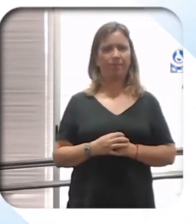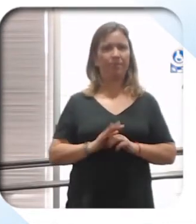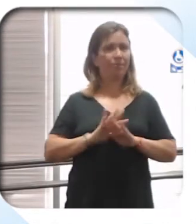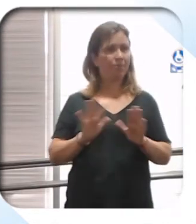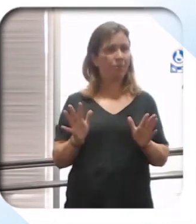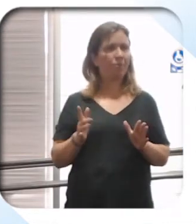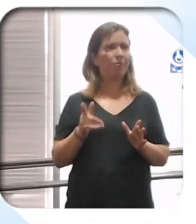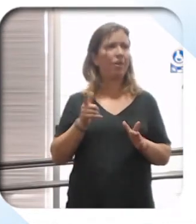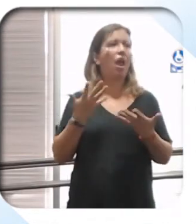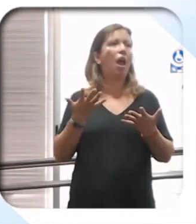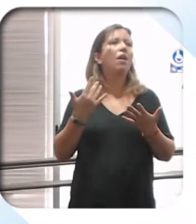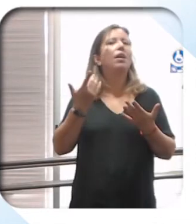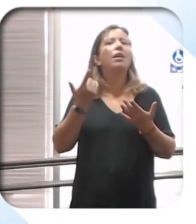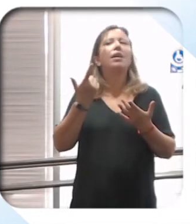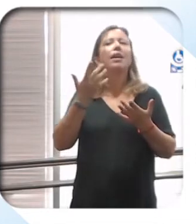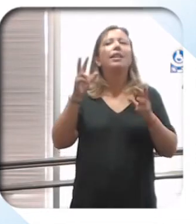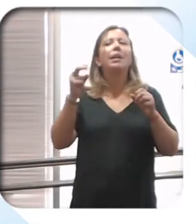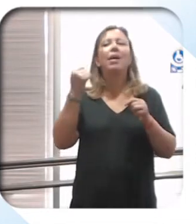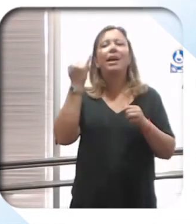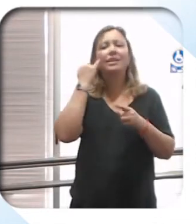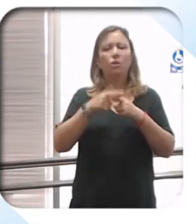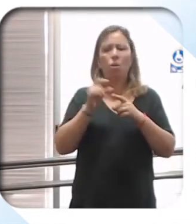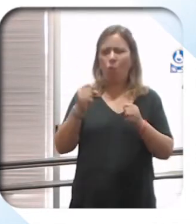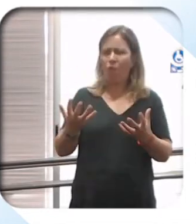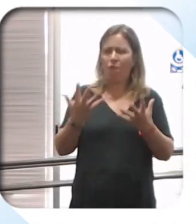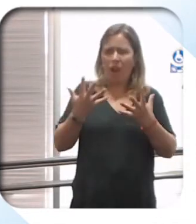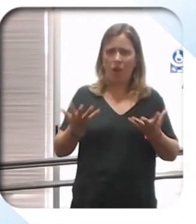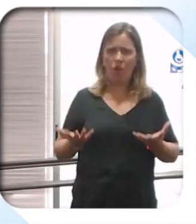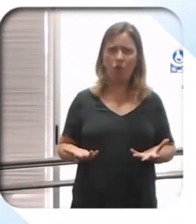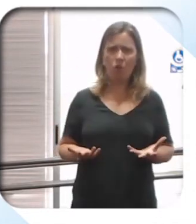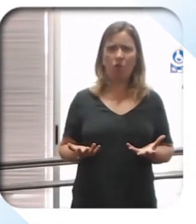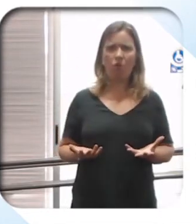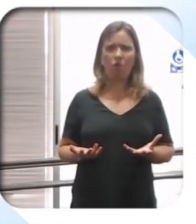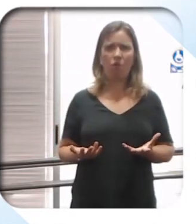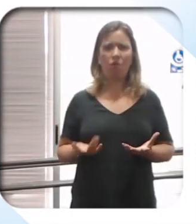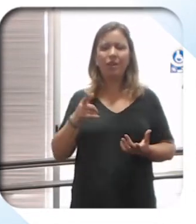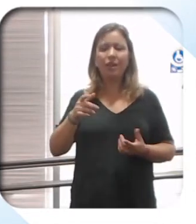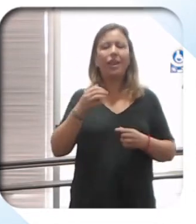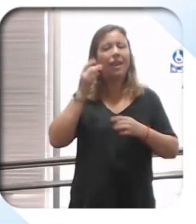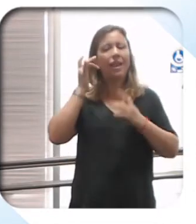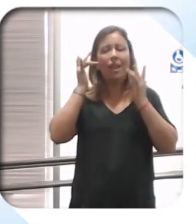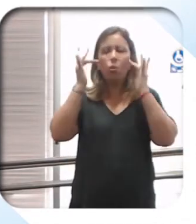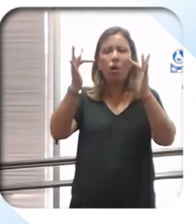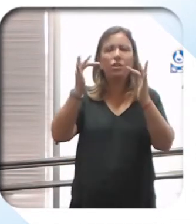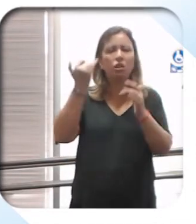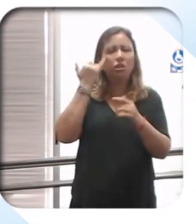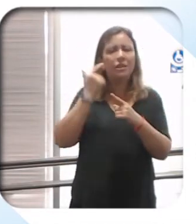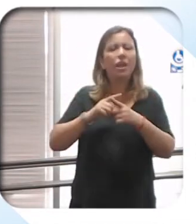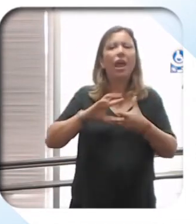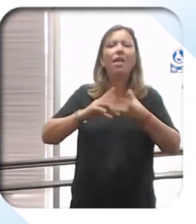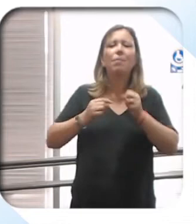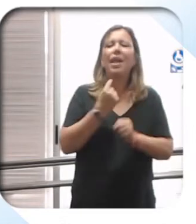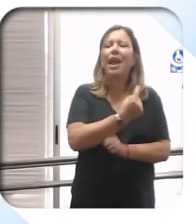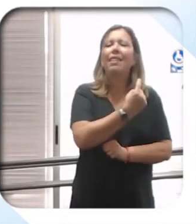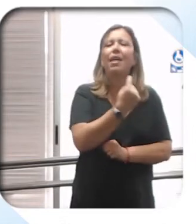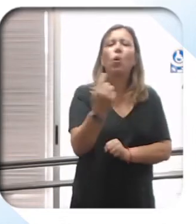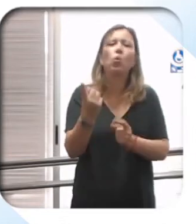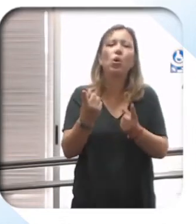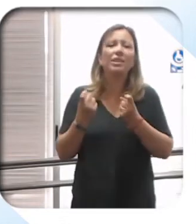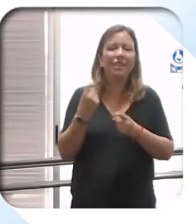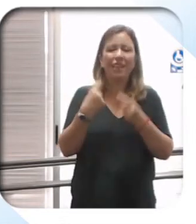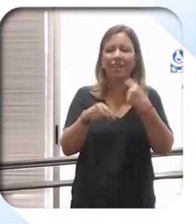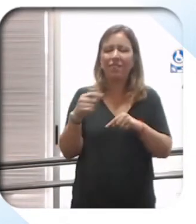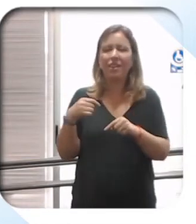Bueno, que vea la sexualidad como valor, ¿sí? Y que tiene que estar esta educación sexual adaptada a las necesidades de esa persona, a